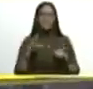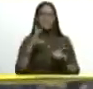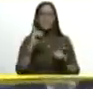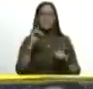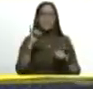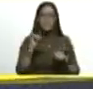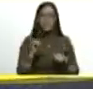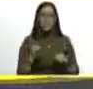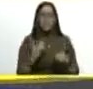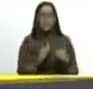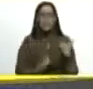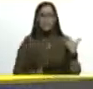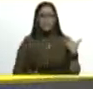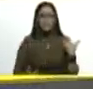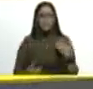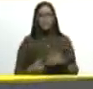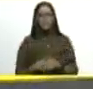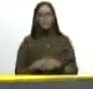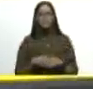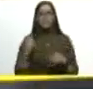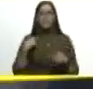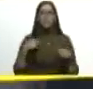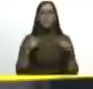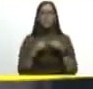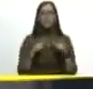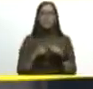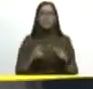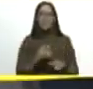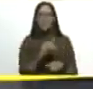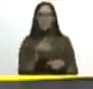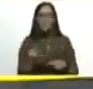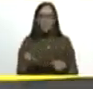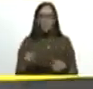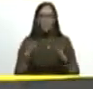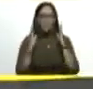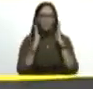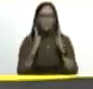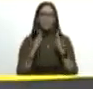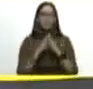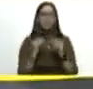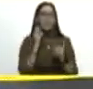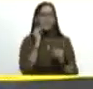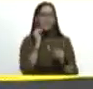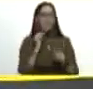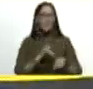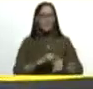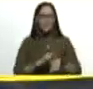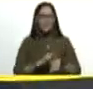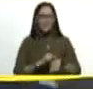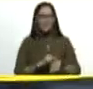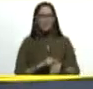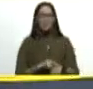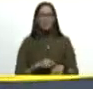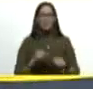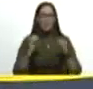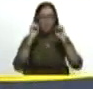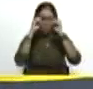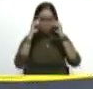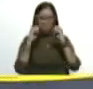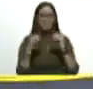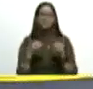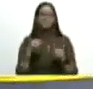verdad que contamos con un equipo multidisciplinario en todas las especialidades médicas, tanto oftalmología,